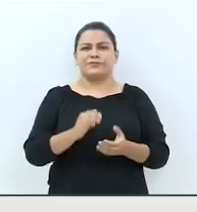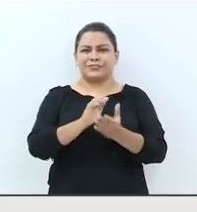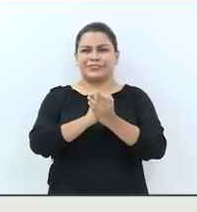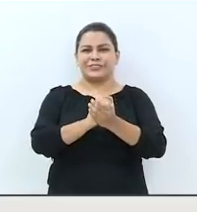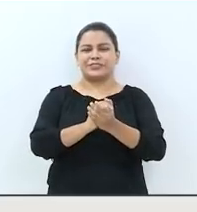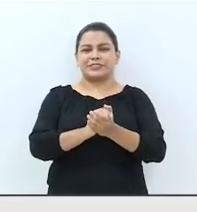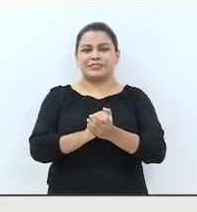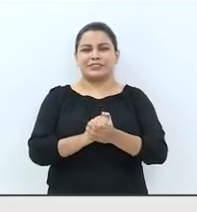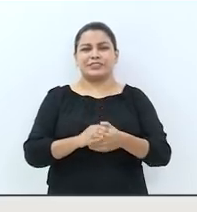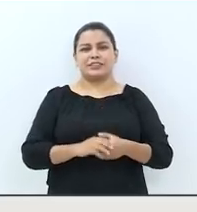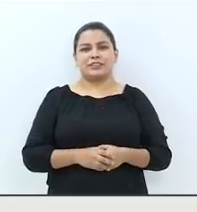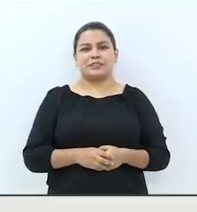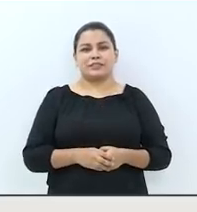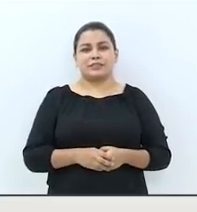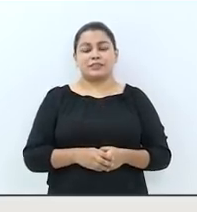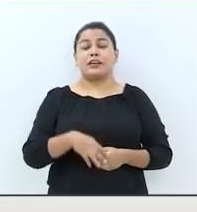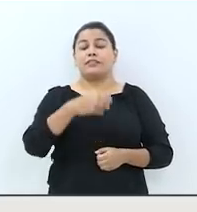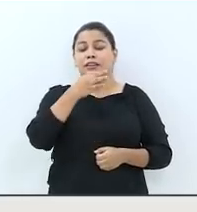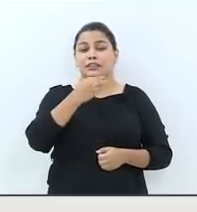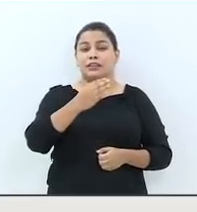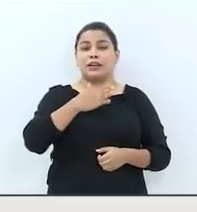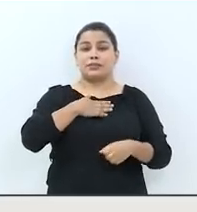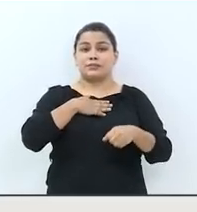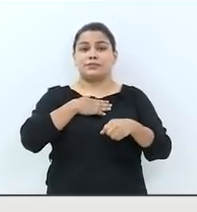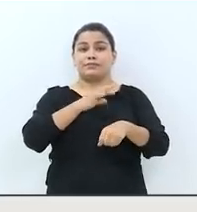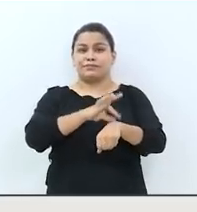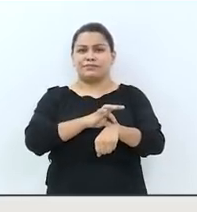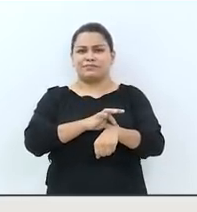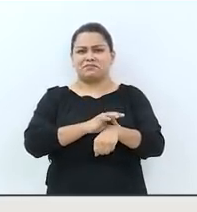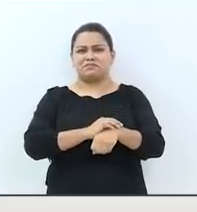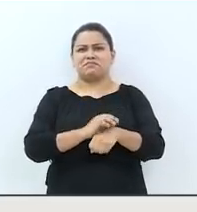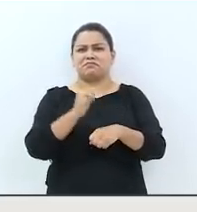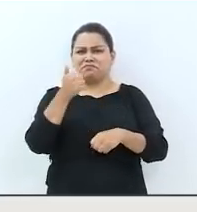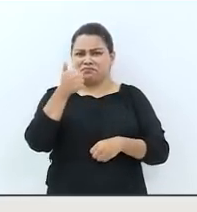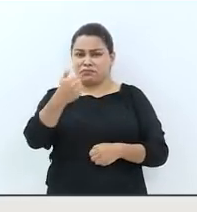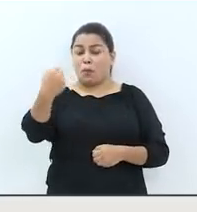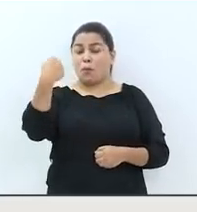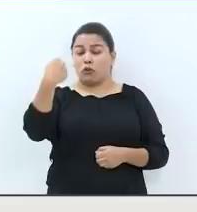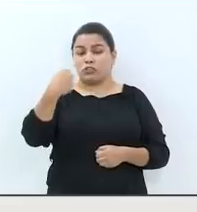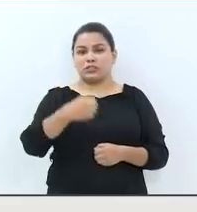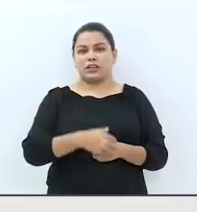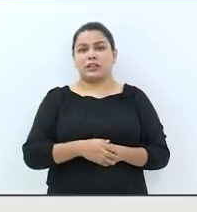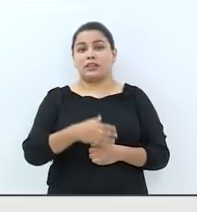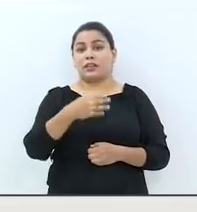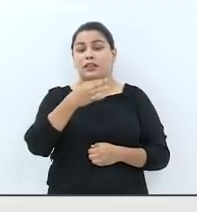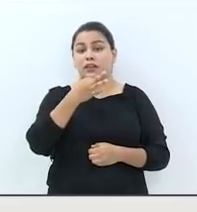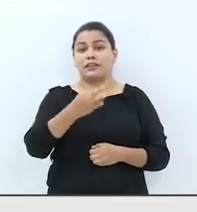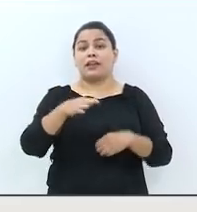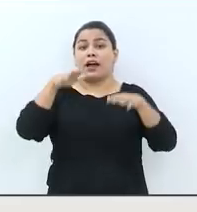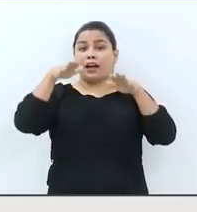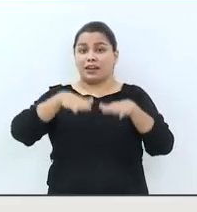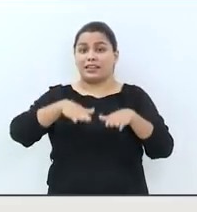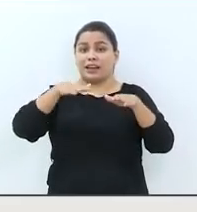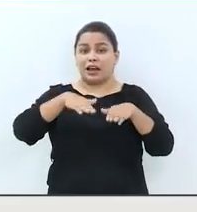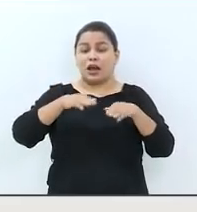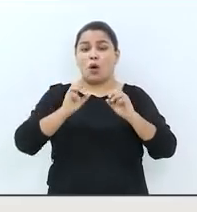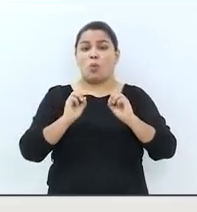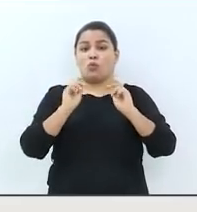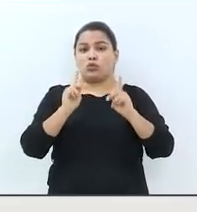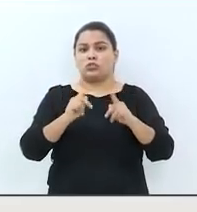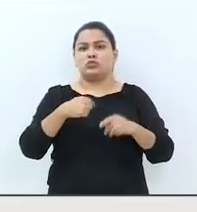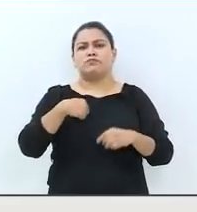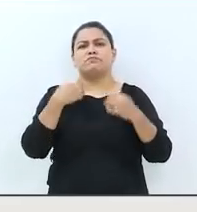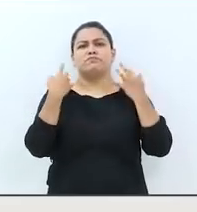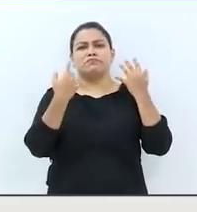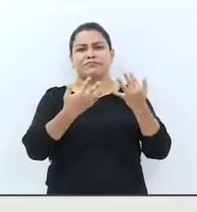gusto. Bueno, créanme que ha sido una experiencia sumamente valiosa para mí y de verdad les agradezco esta oportunidad y